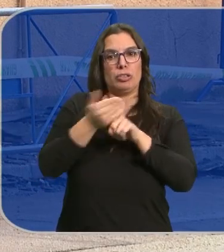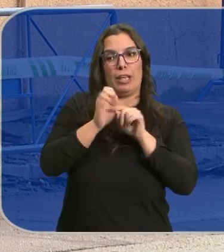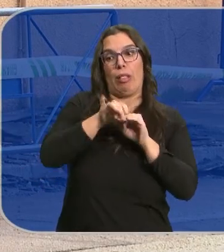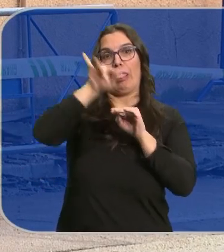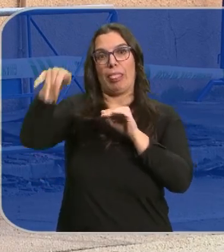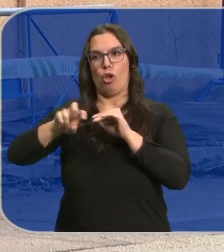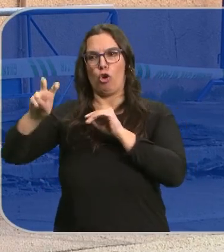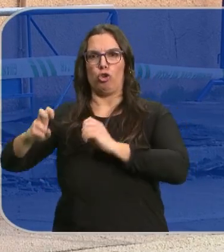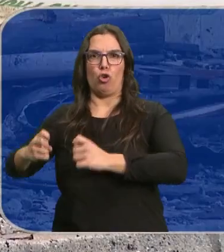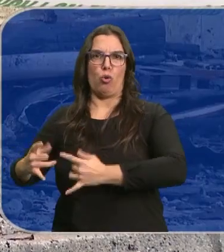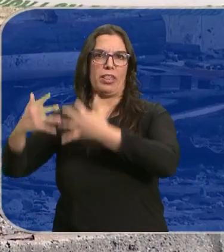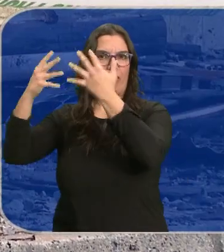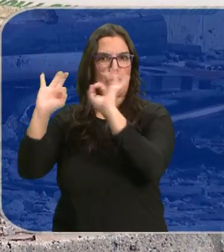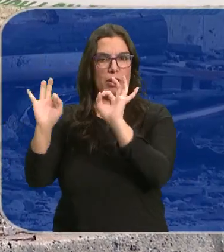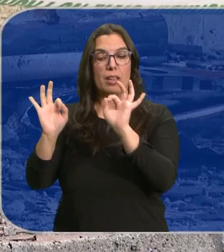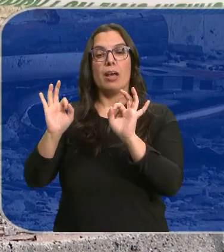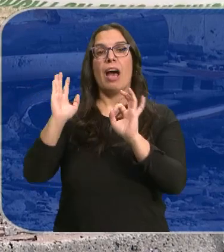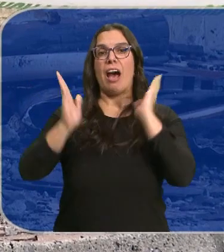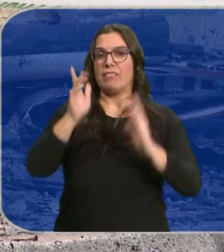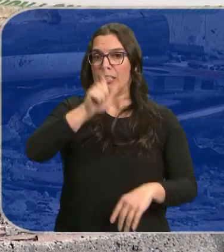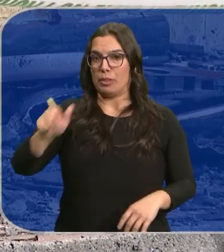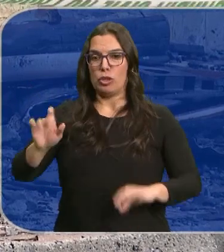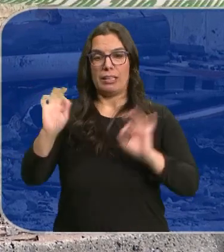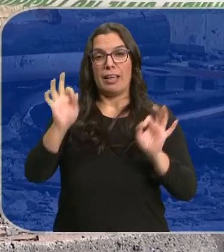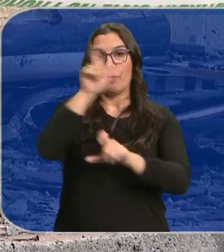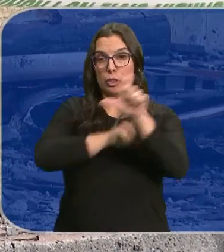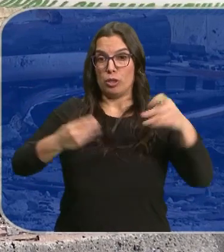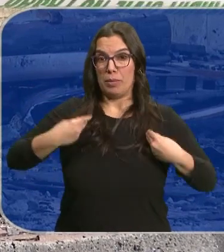edificio anexo. No ha habido daños personales, los inquilinos